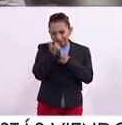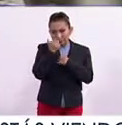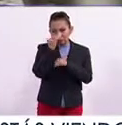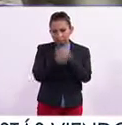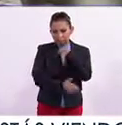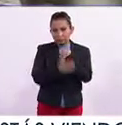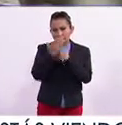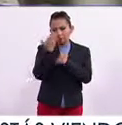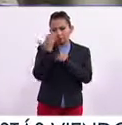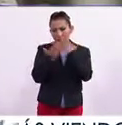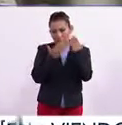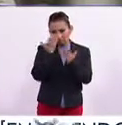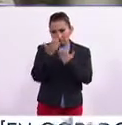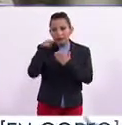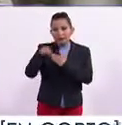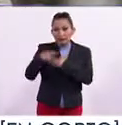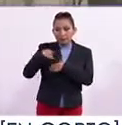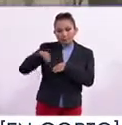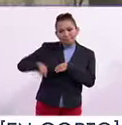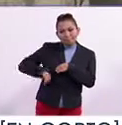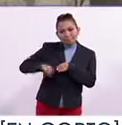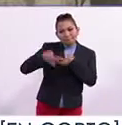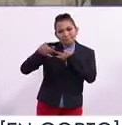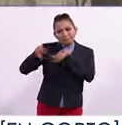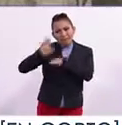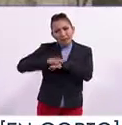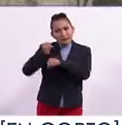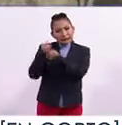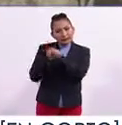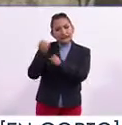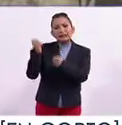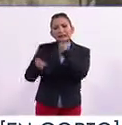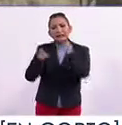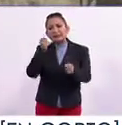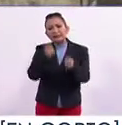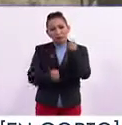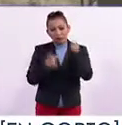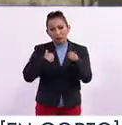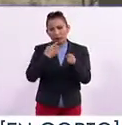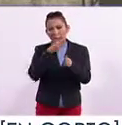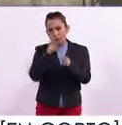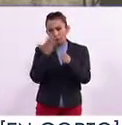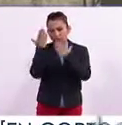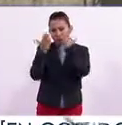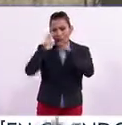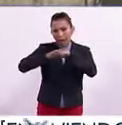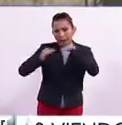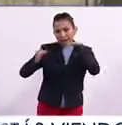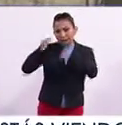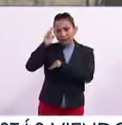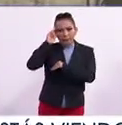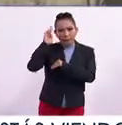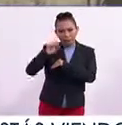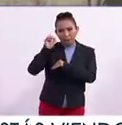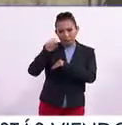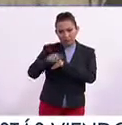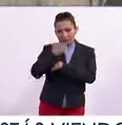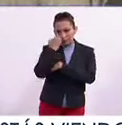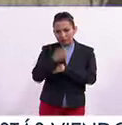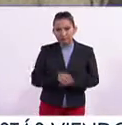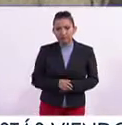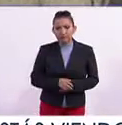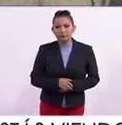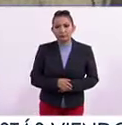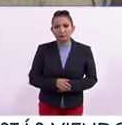la parte más de investigación y decidí hacer una maestría, mismo con la Facultad